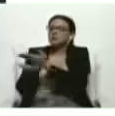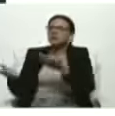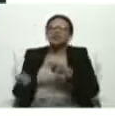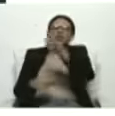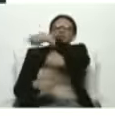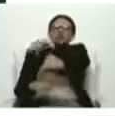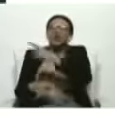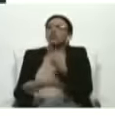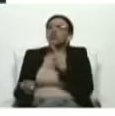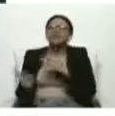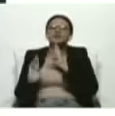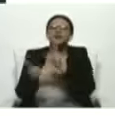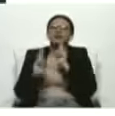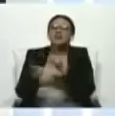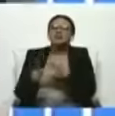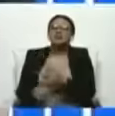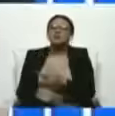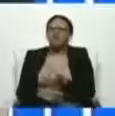en el social listening.